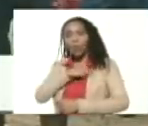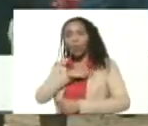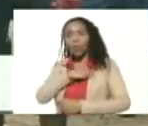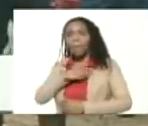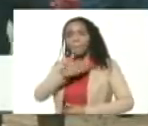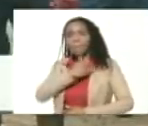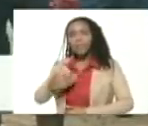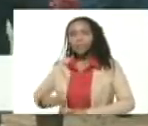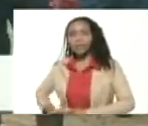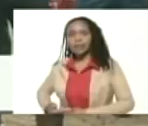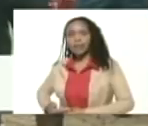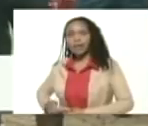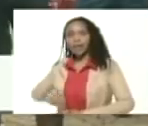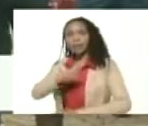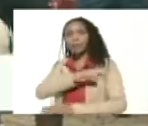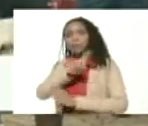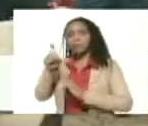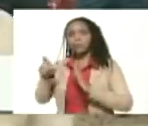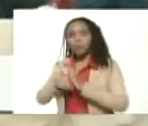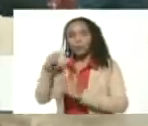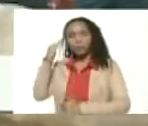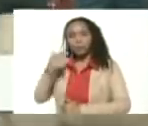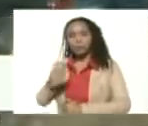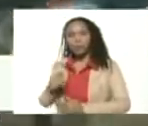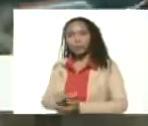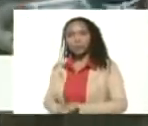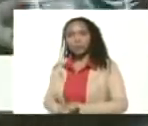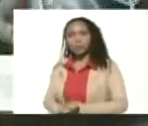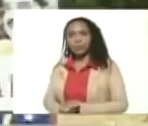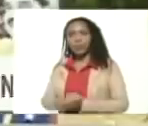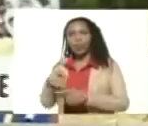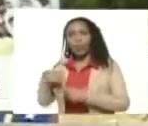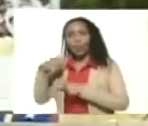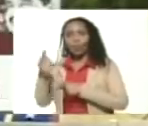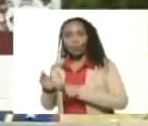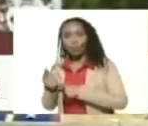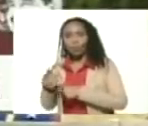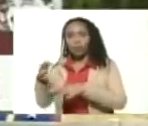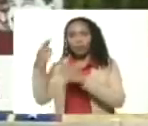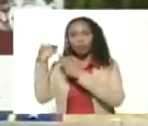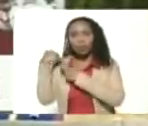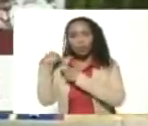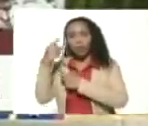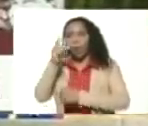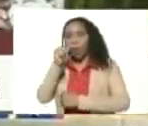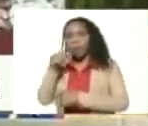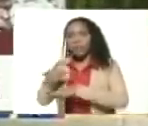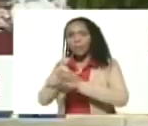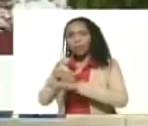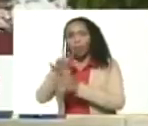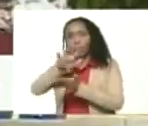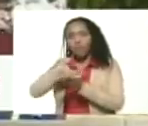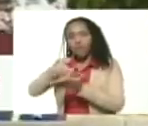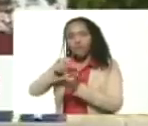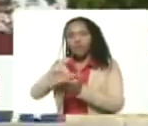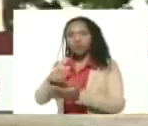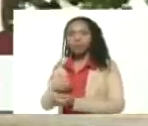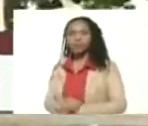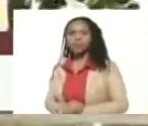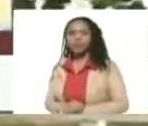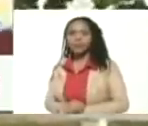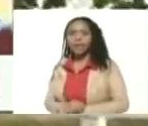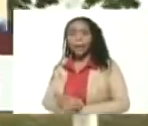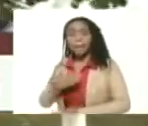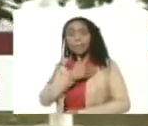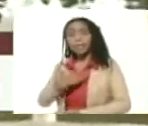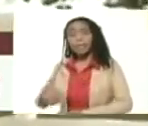el general Reyes Aguado, el compañero Carlos Linares, quien es el responsable del Ministerio de Agricultura y Tierra y